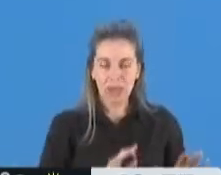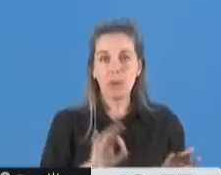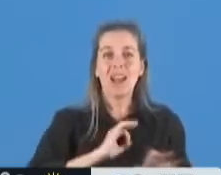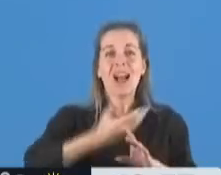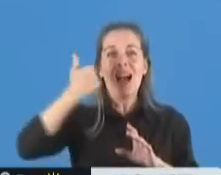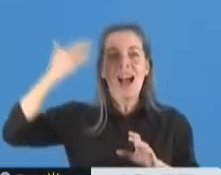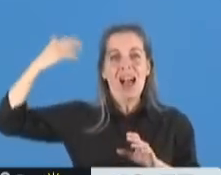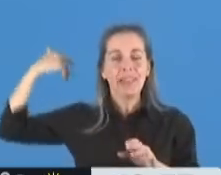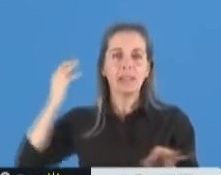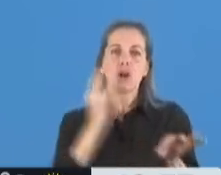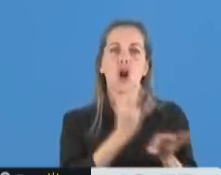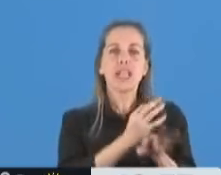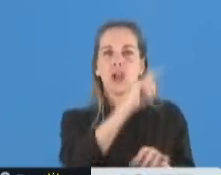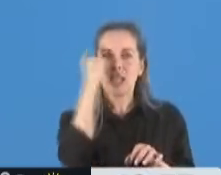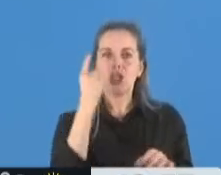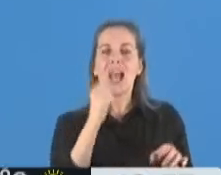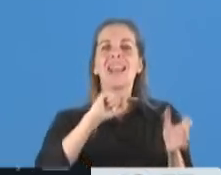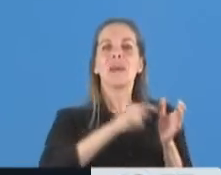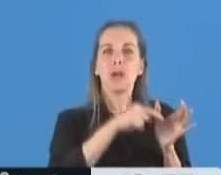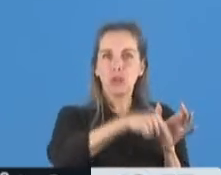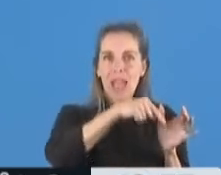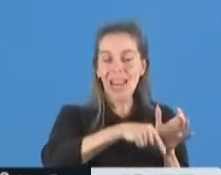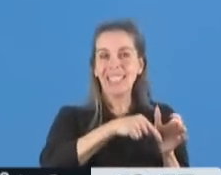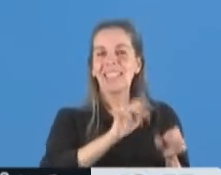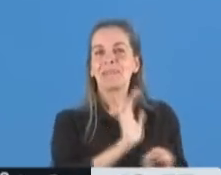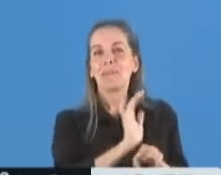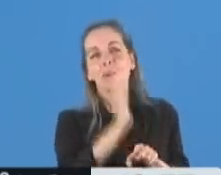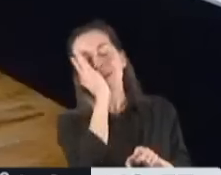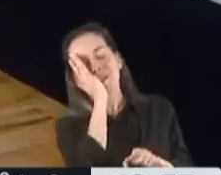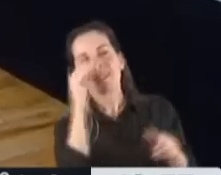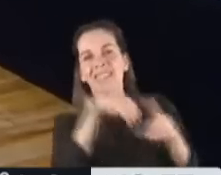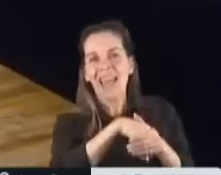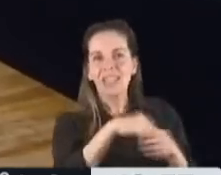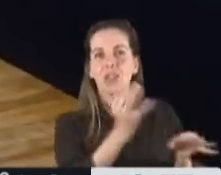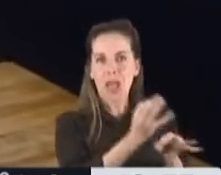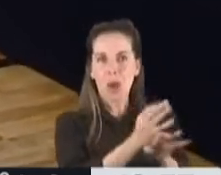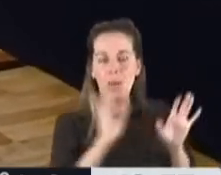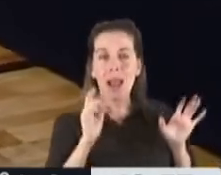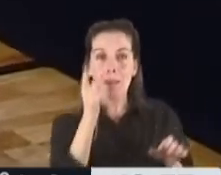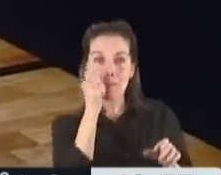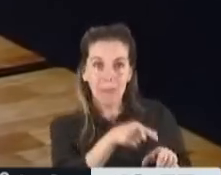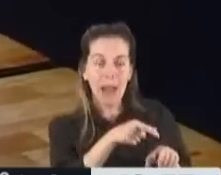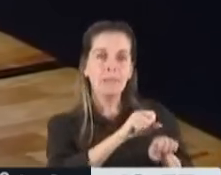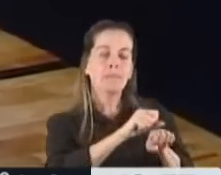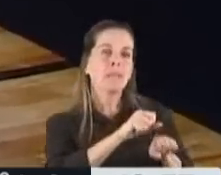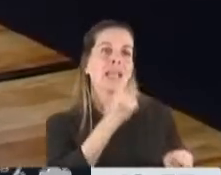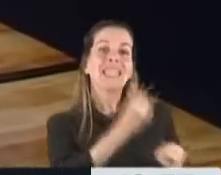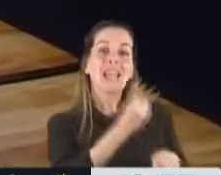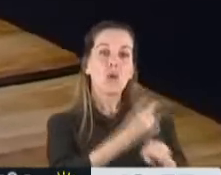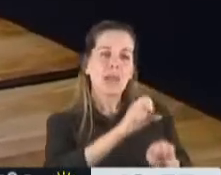Colegio Nacional de Buenos Aires era internado. Terminó su colegio secundario a los 17